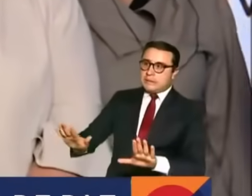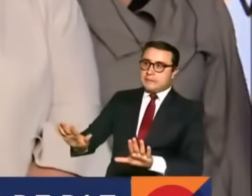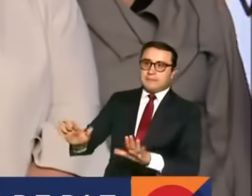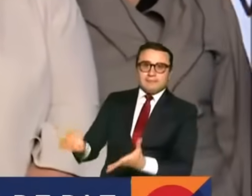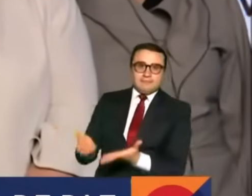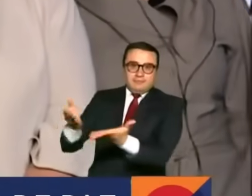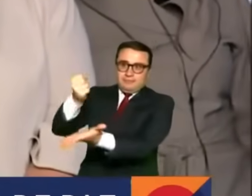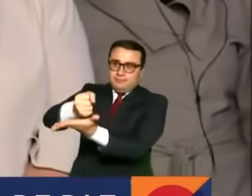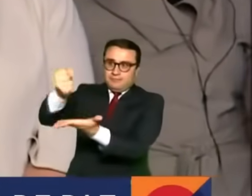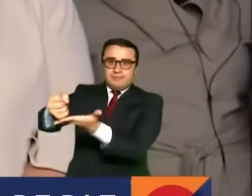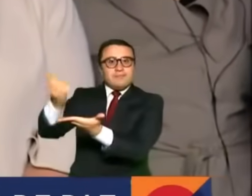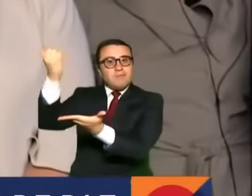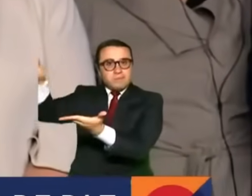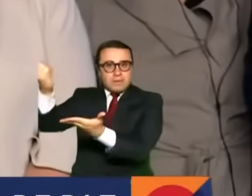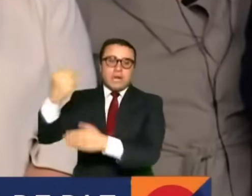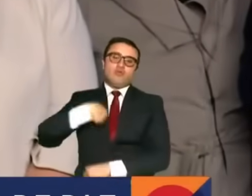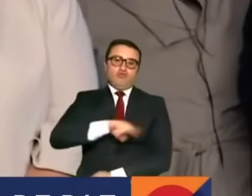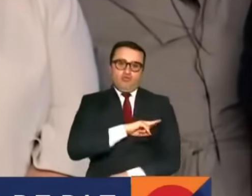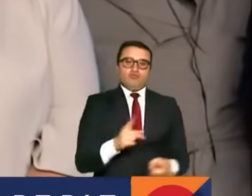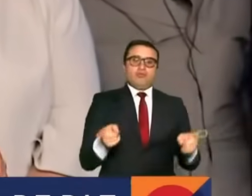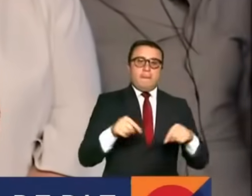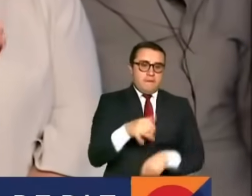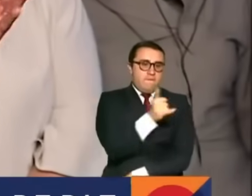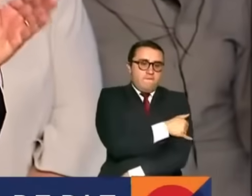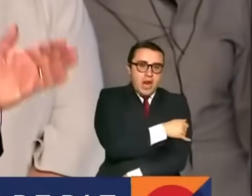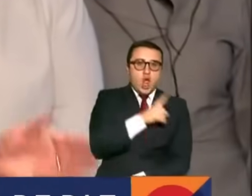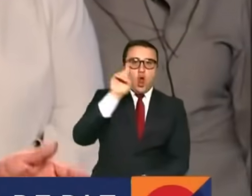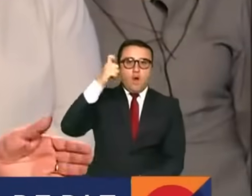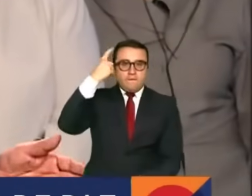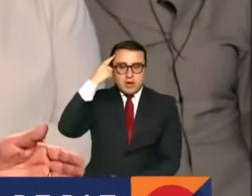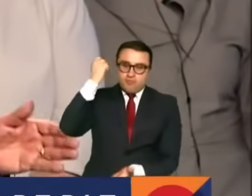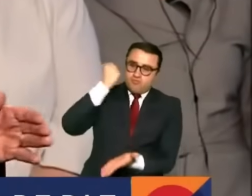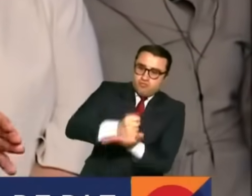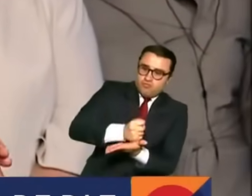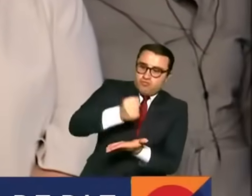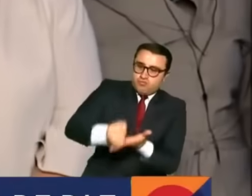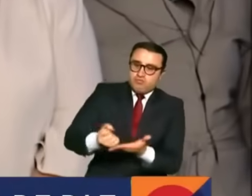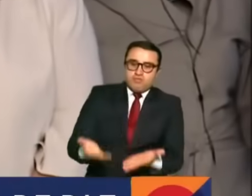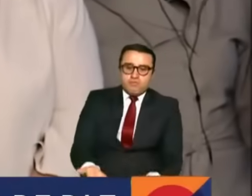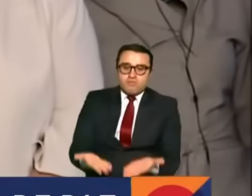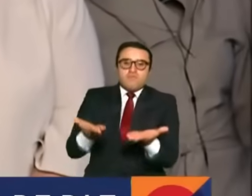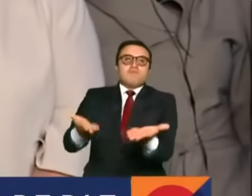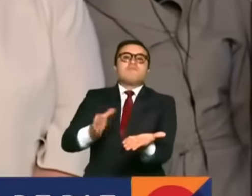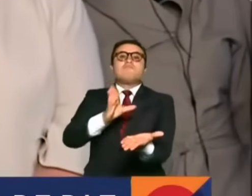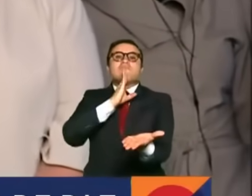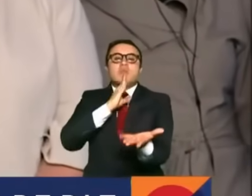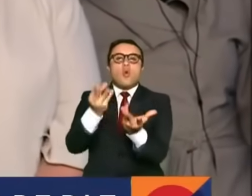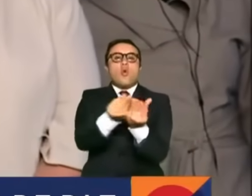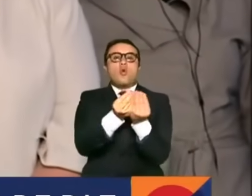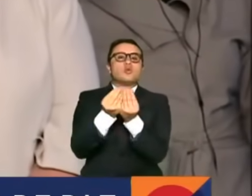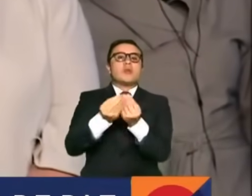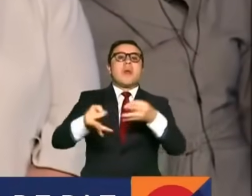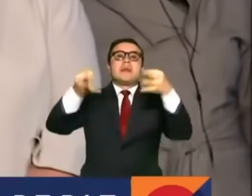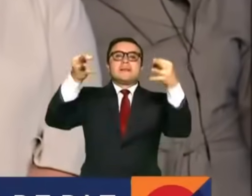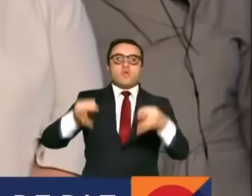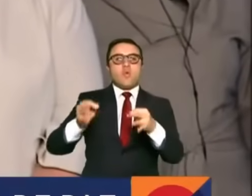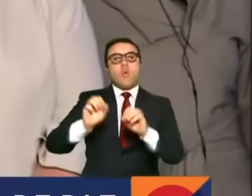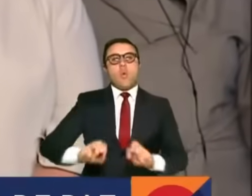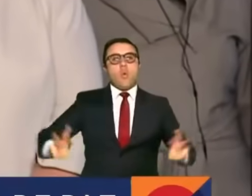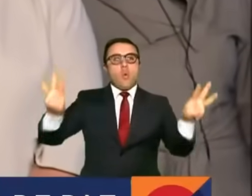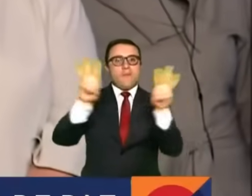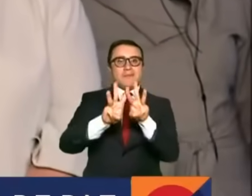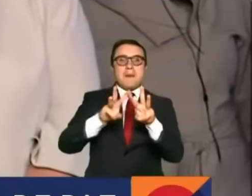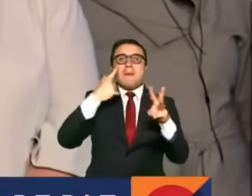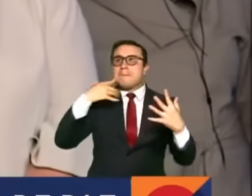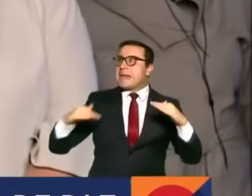declaramos nuestro acuerdo de paz FARC-Gobierno ante el Consejo de Seguridad, tiene más o menos ese